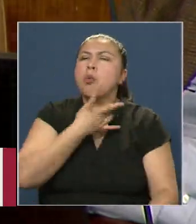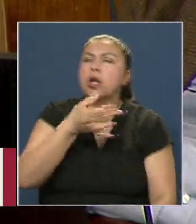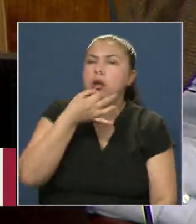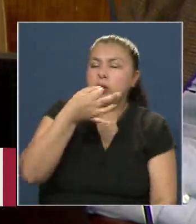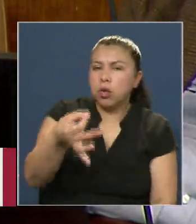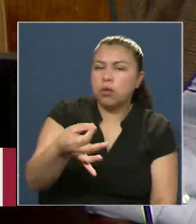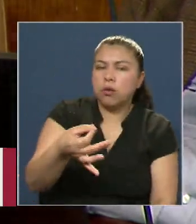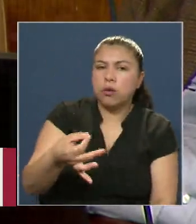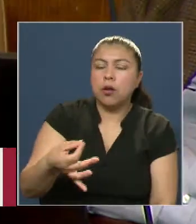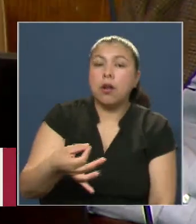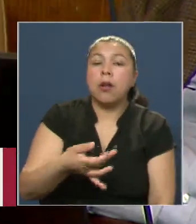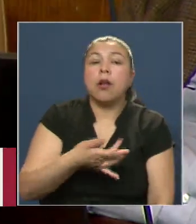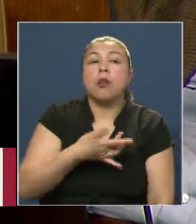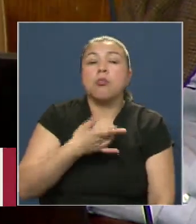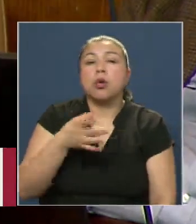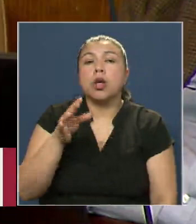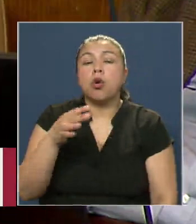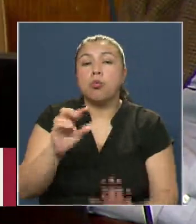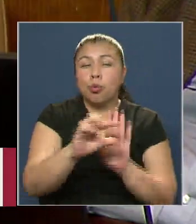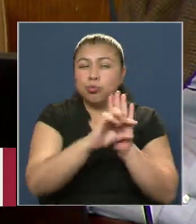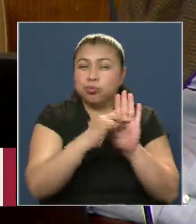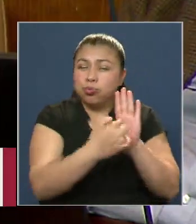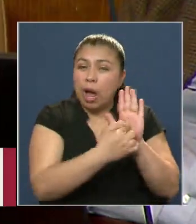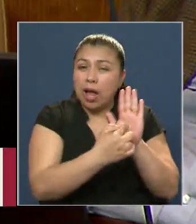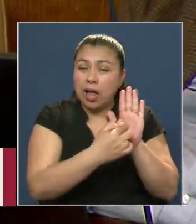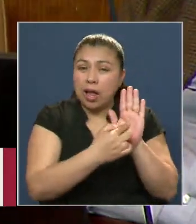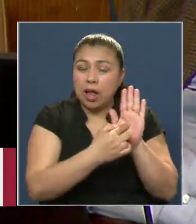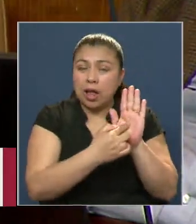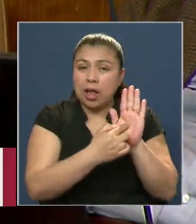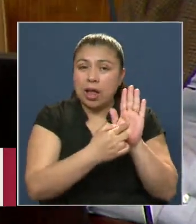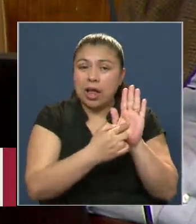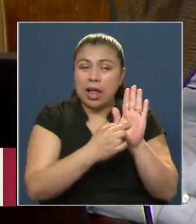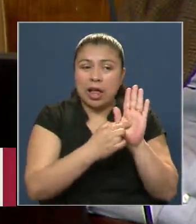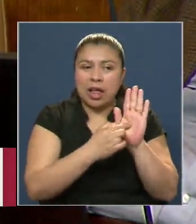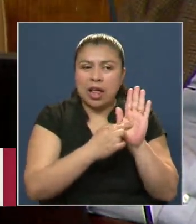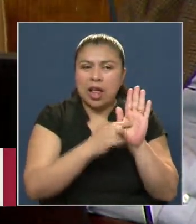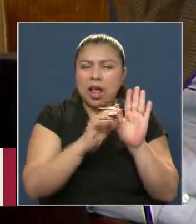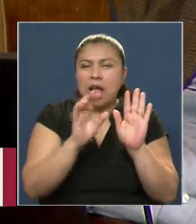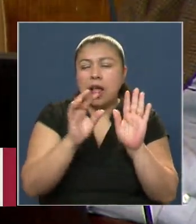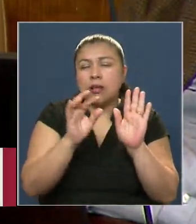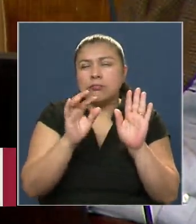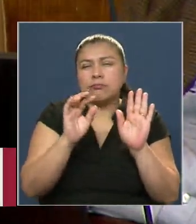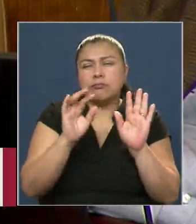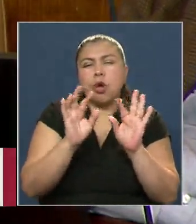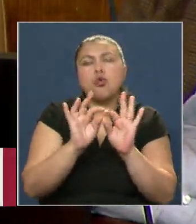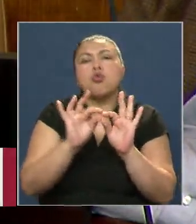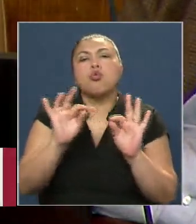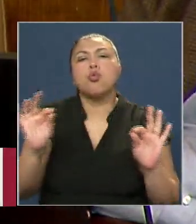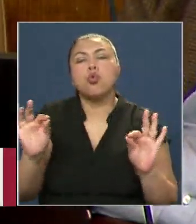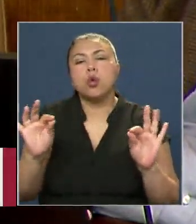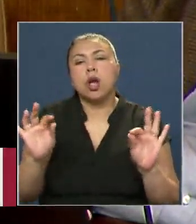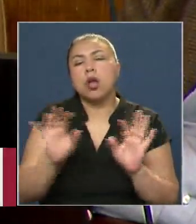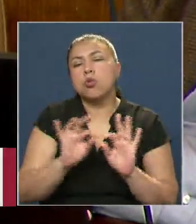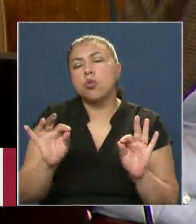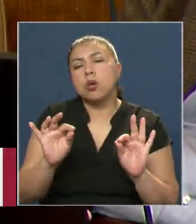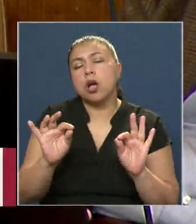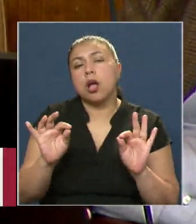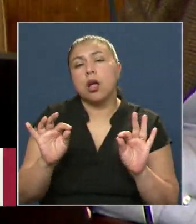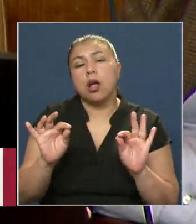esto? Porque tal como está, en el fondo nunca va a aparecer o nunca va a